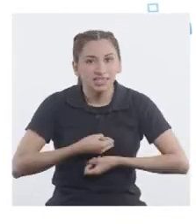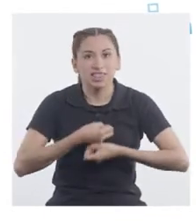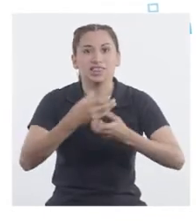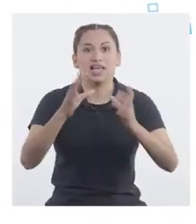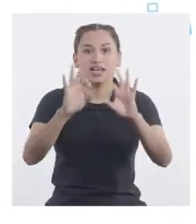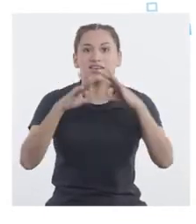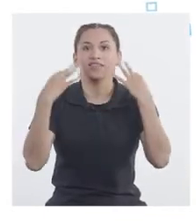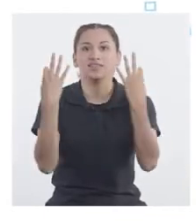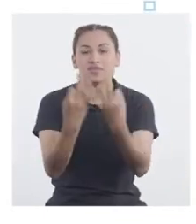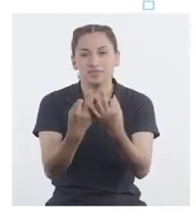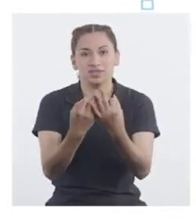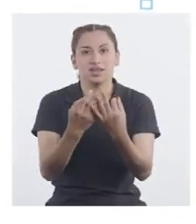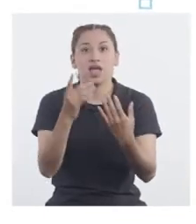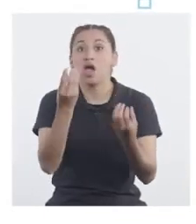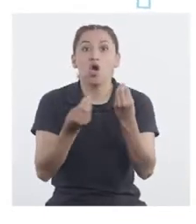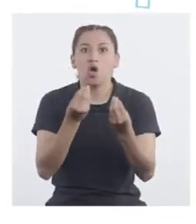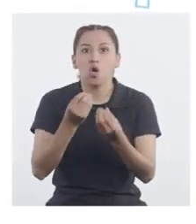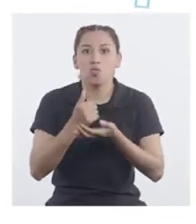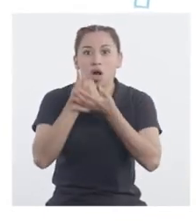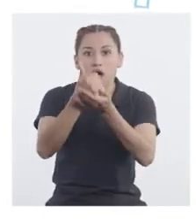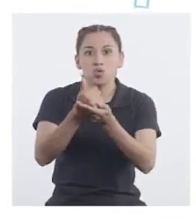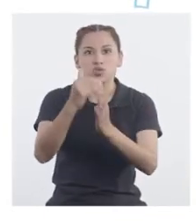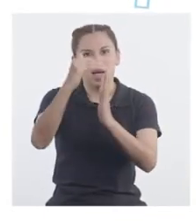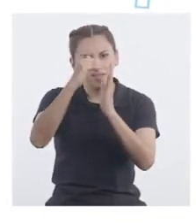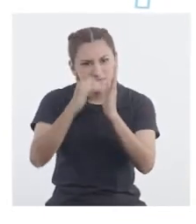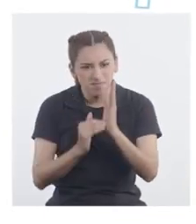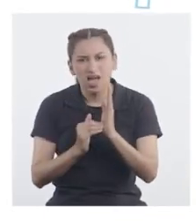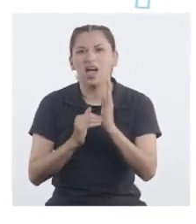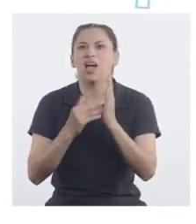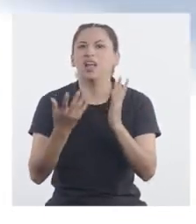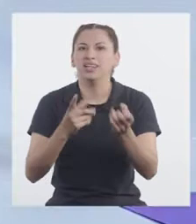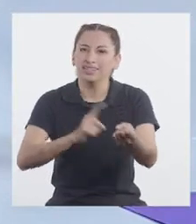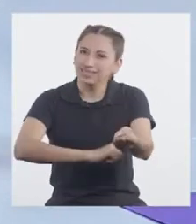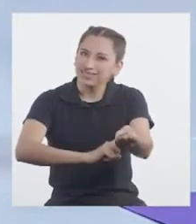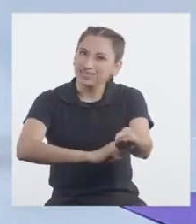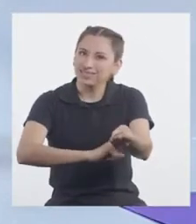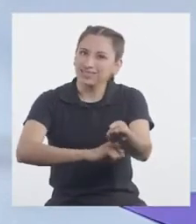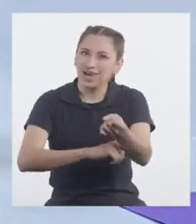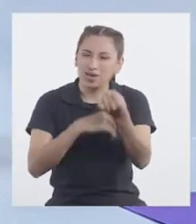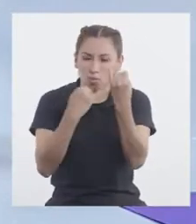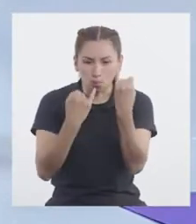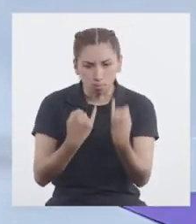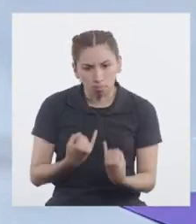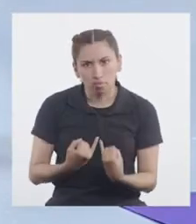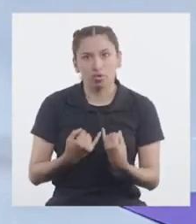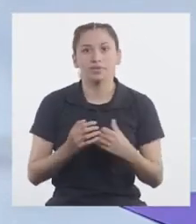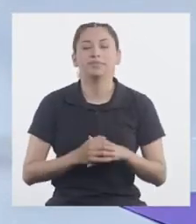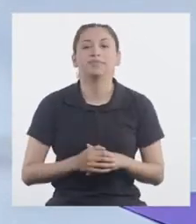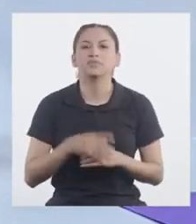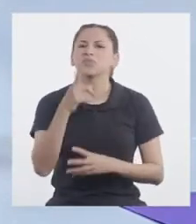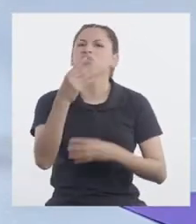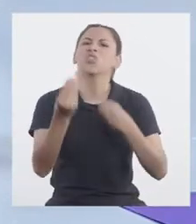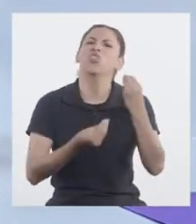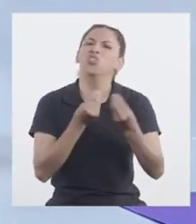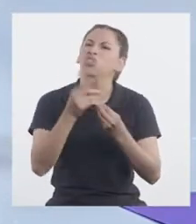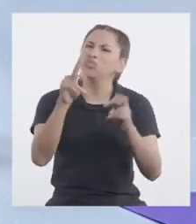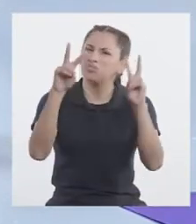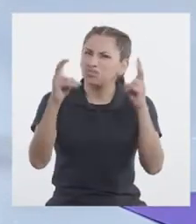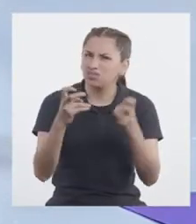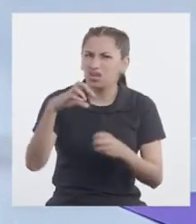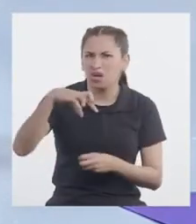llegar información a las familias con el fin de prevenir la anemia. Muy bien, cuéntenme más. ¿Cómo es eso